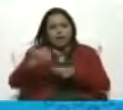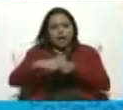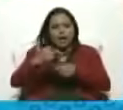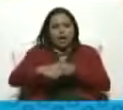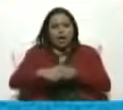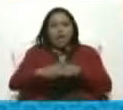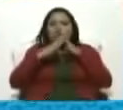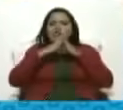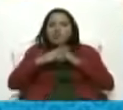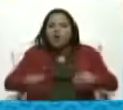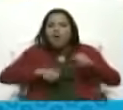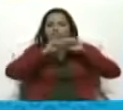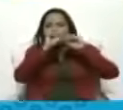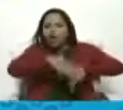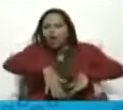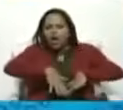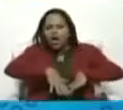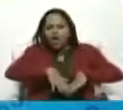tan abandonada.